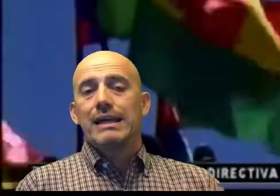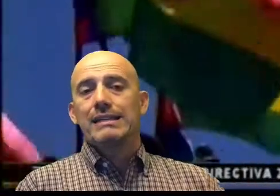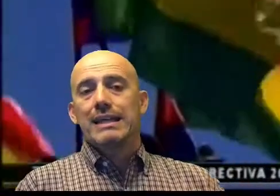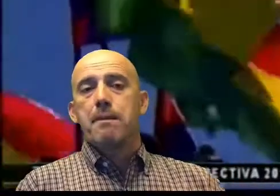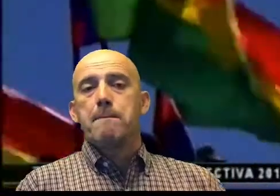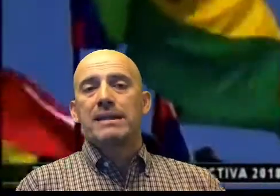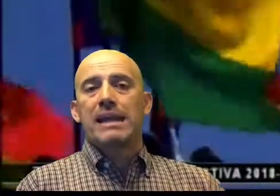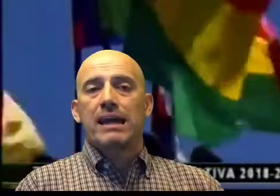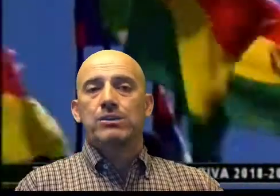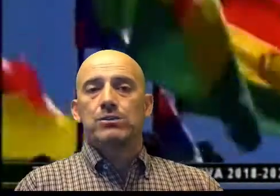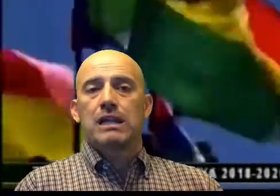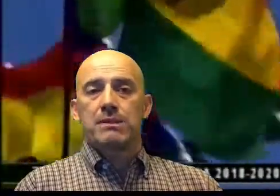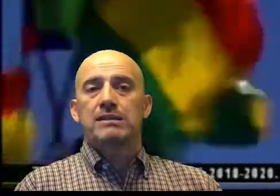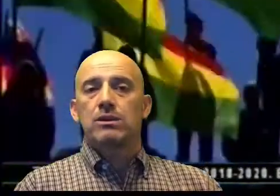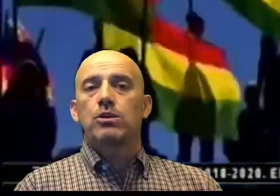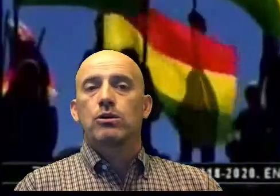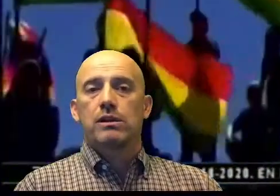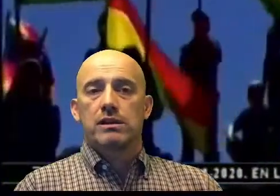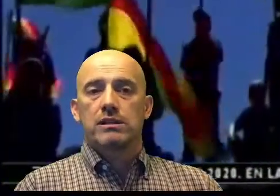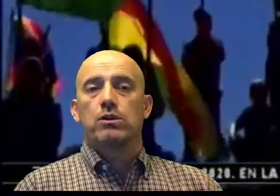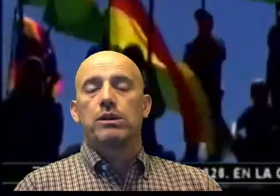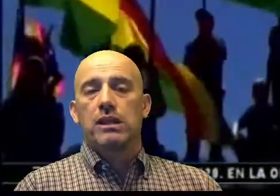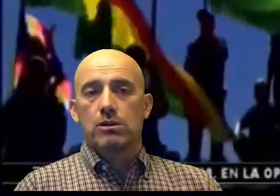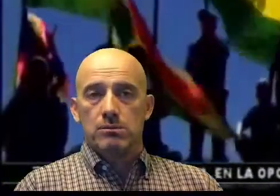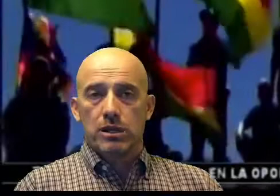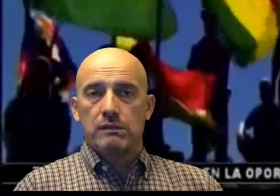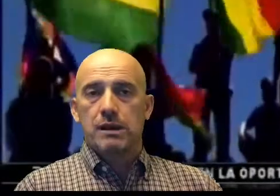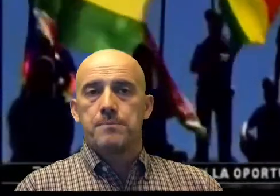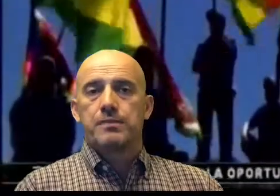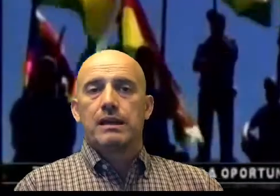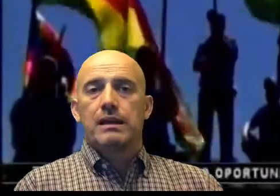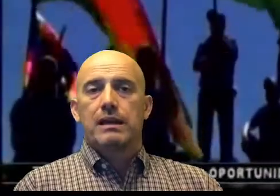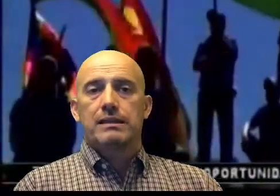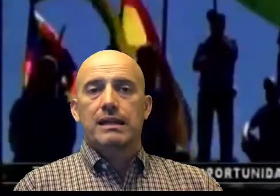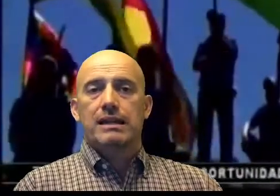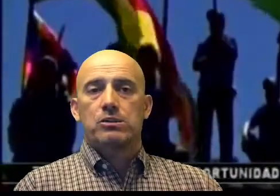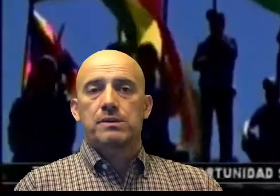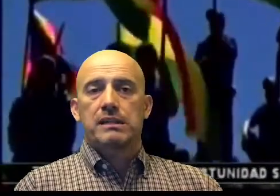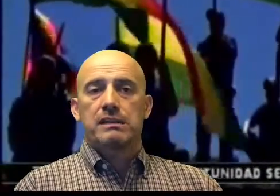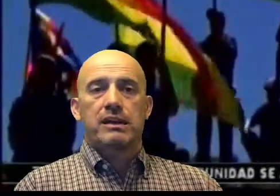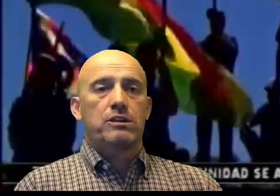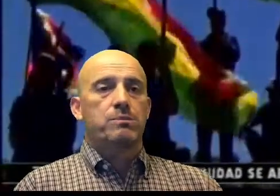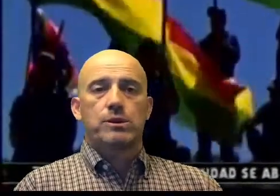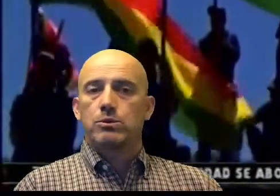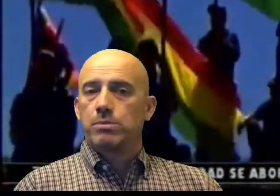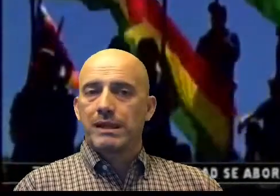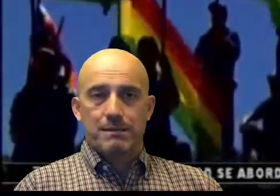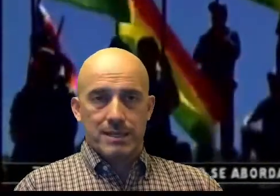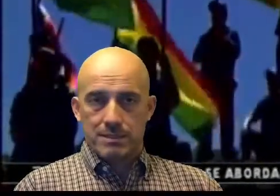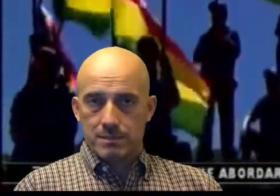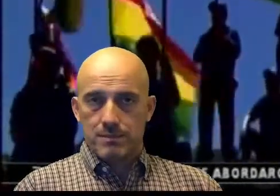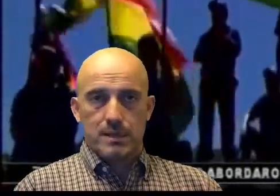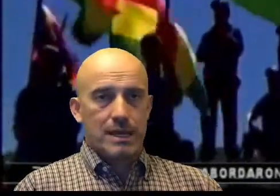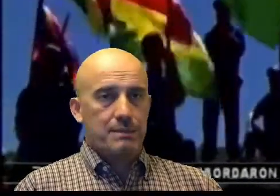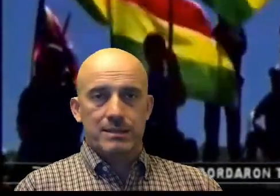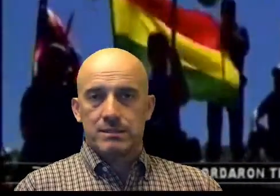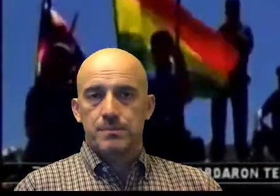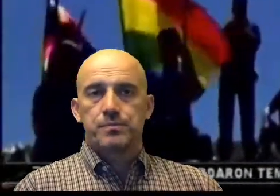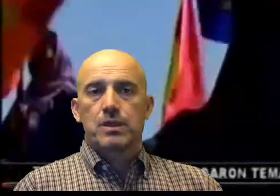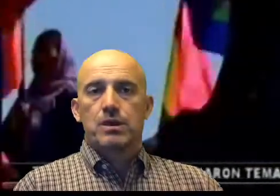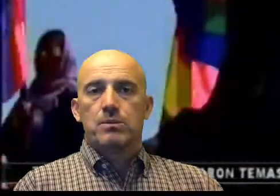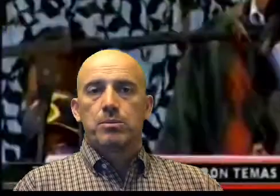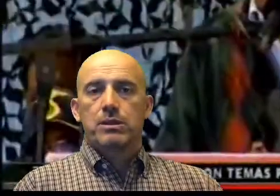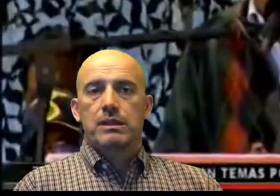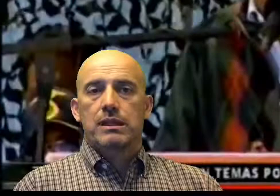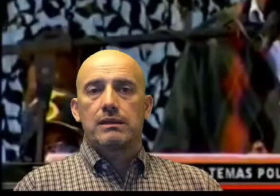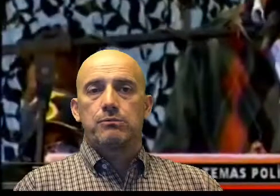está envenenando la mente de los jóvenes los niños en bolivia destacando expectativas que no van a poder cumplir jamás jamás